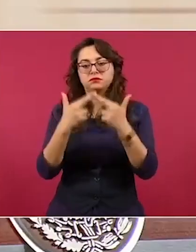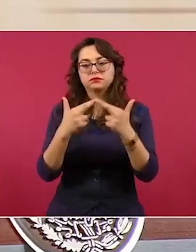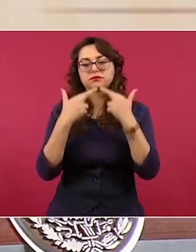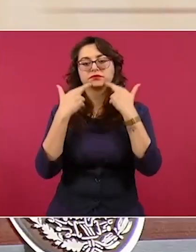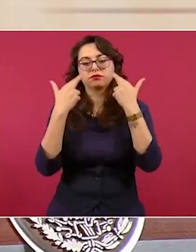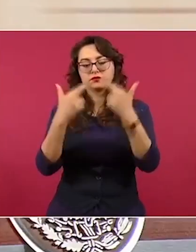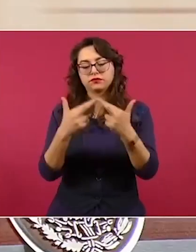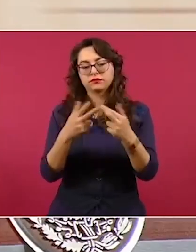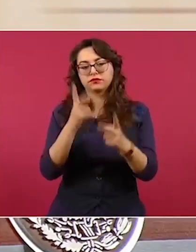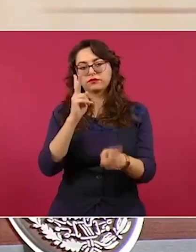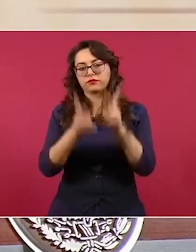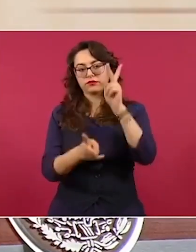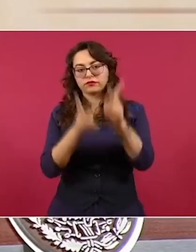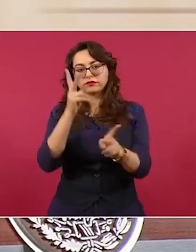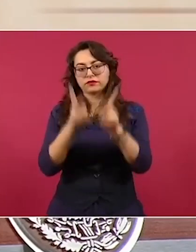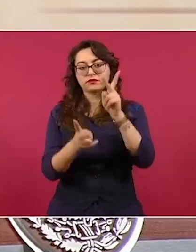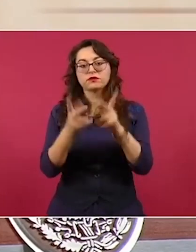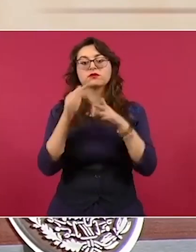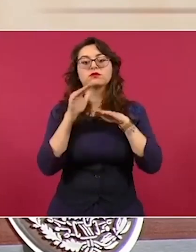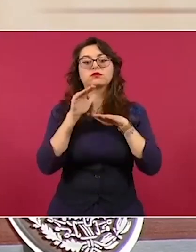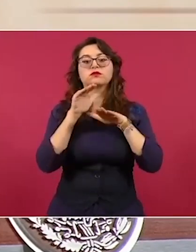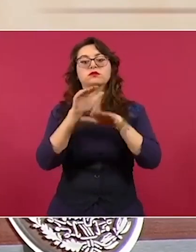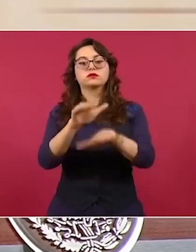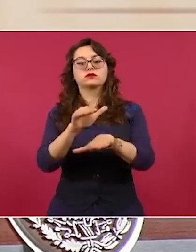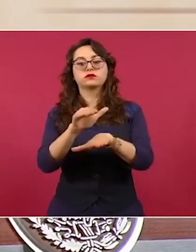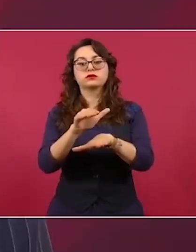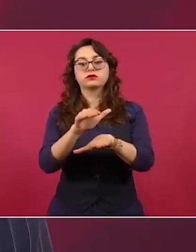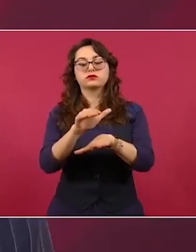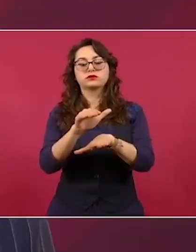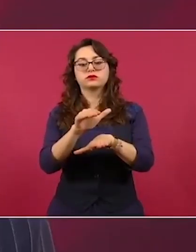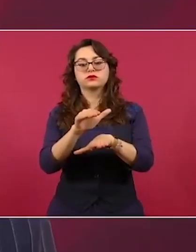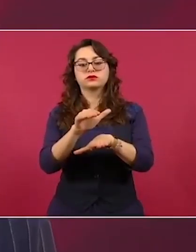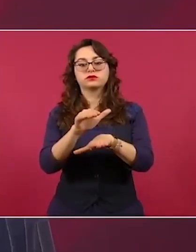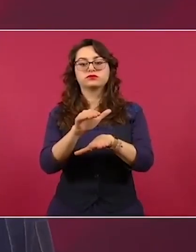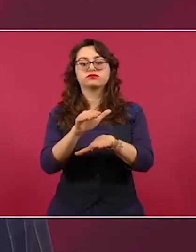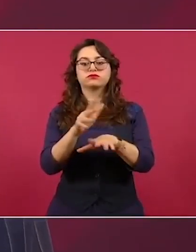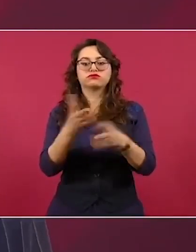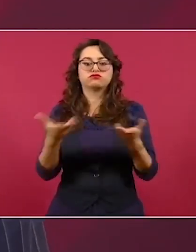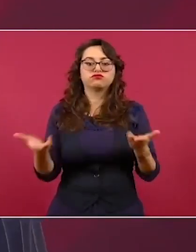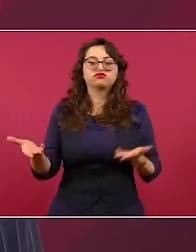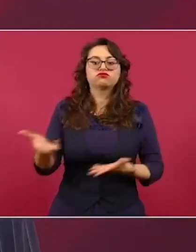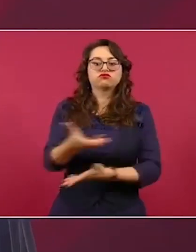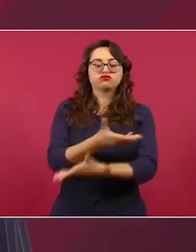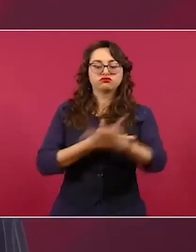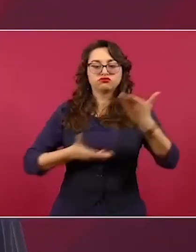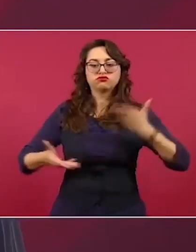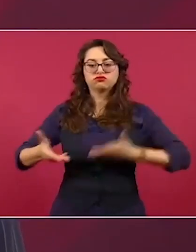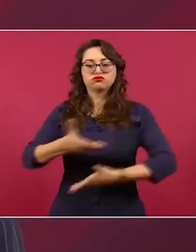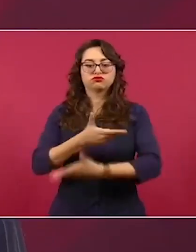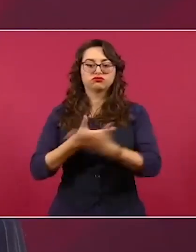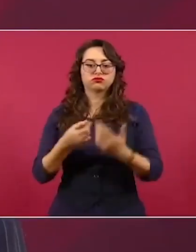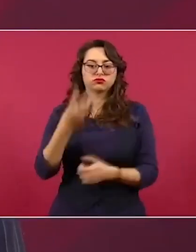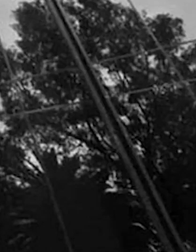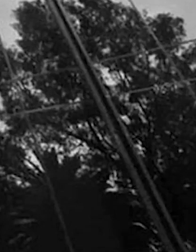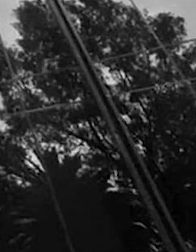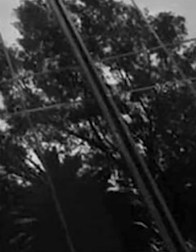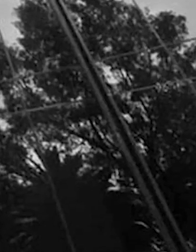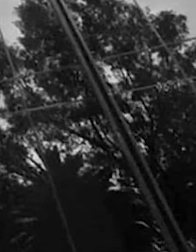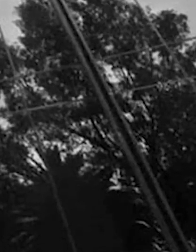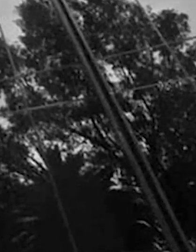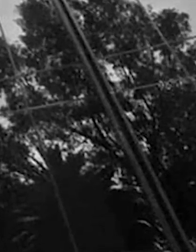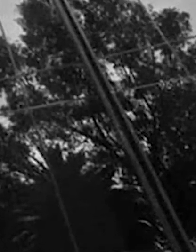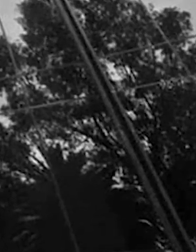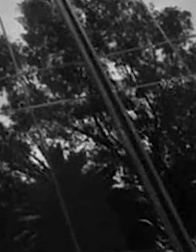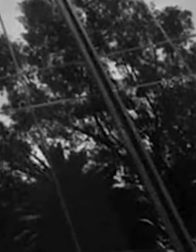en el marco de la cooperación que existe. La